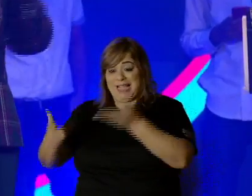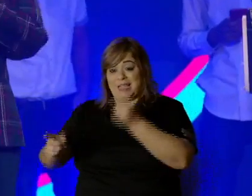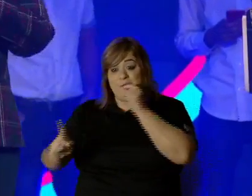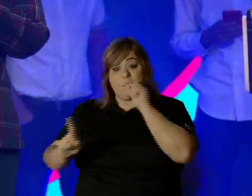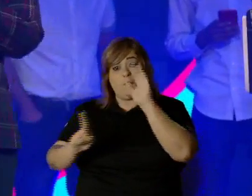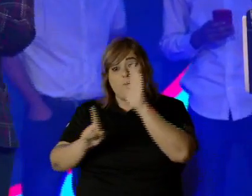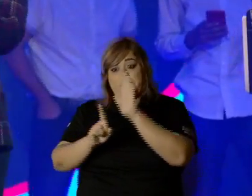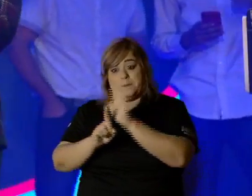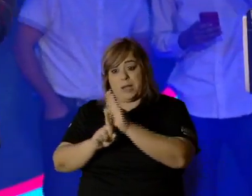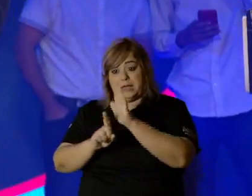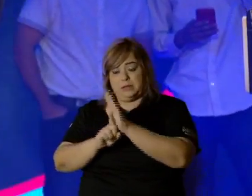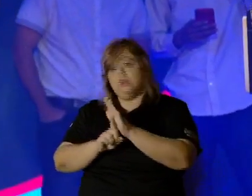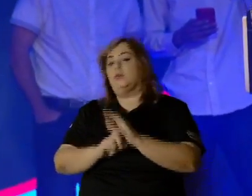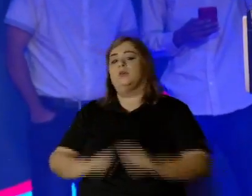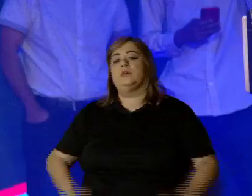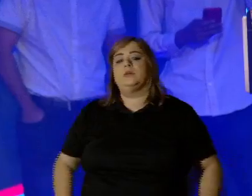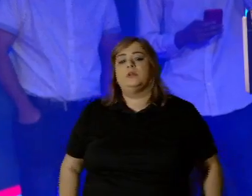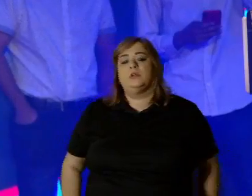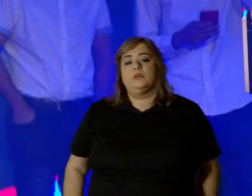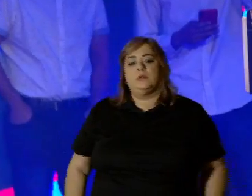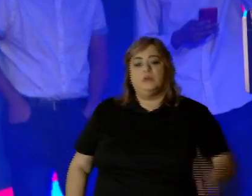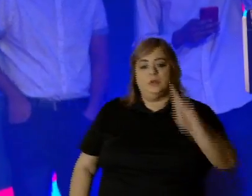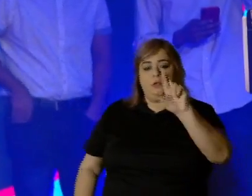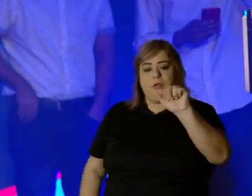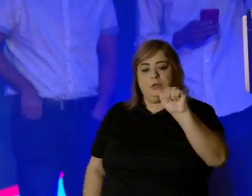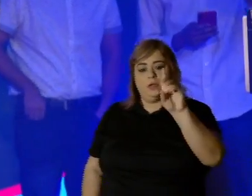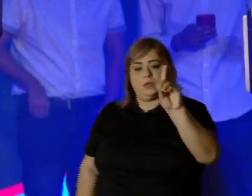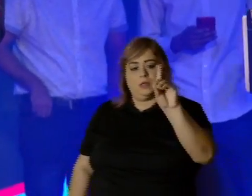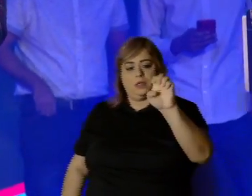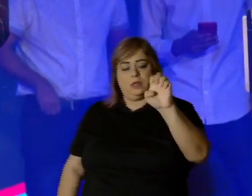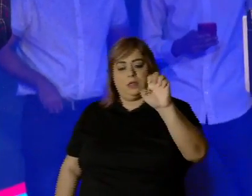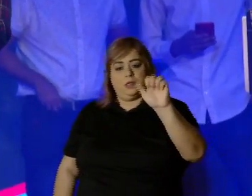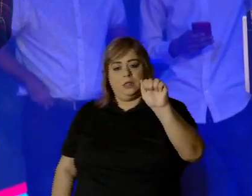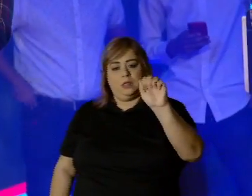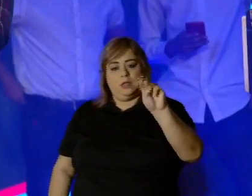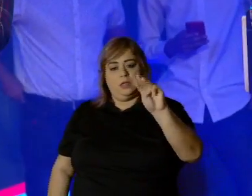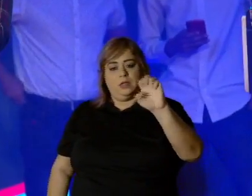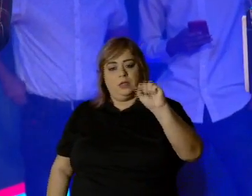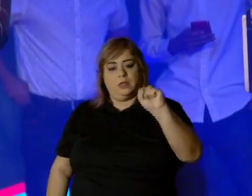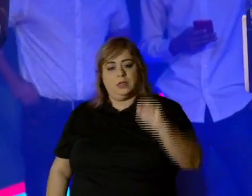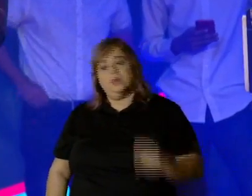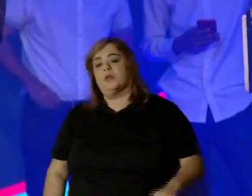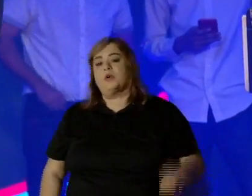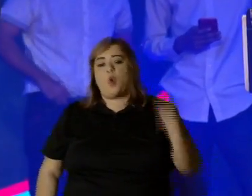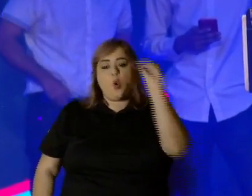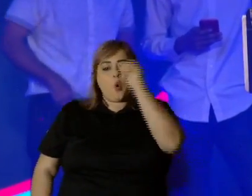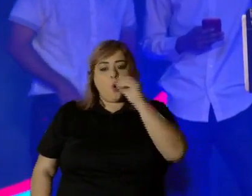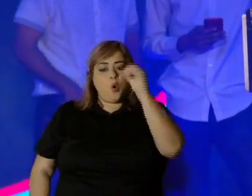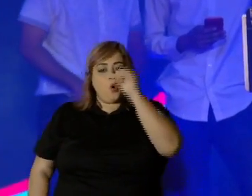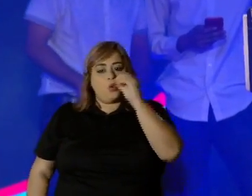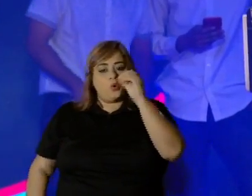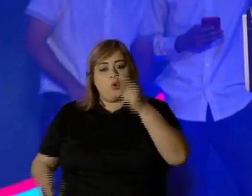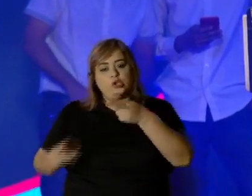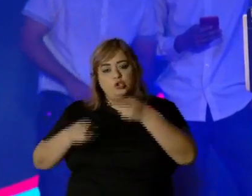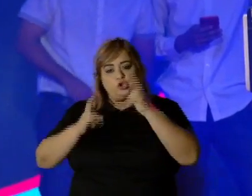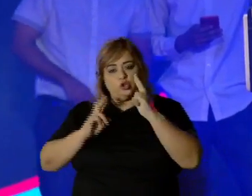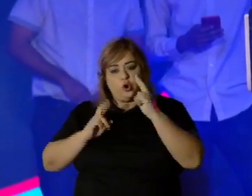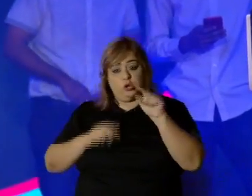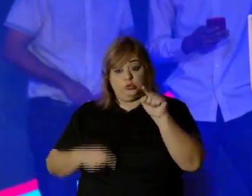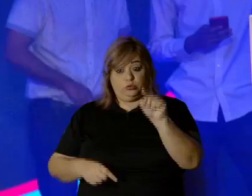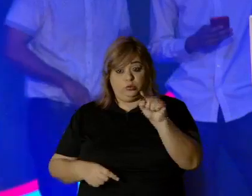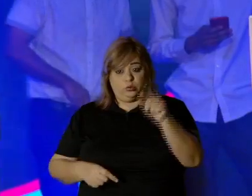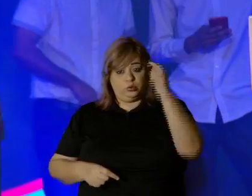que habló nuestro hermano Radamés, que ya hay unos milagros tremendos. Olga, tú tienes algo rapidito que